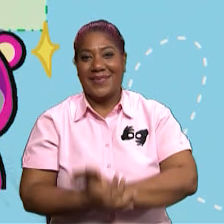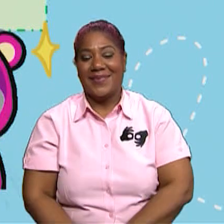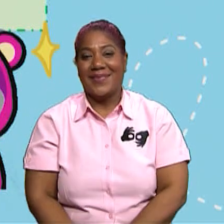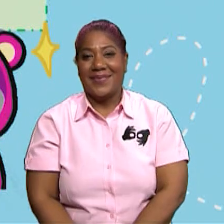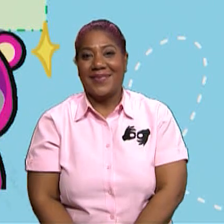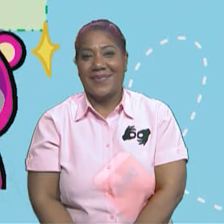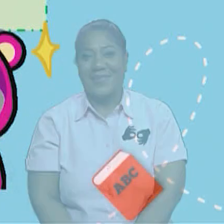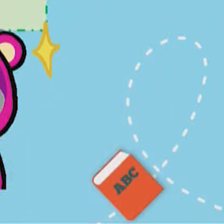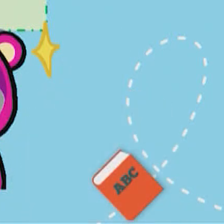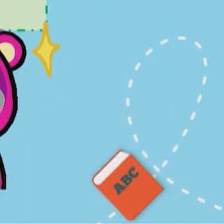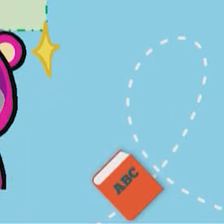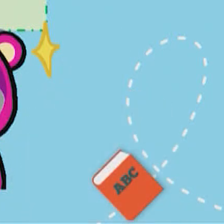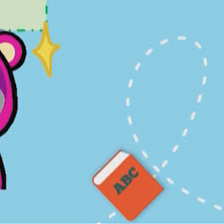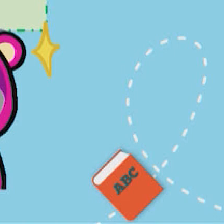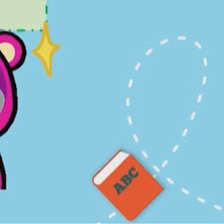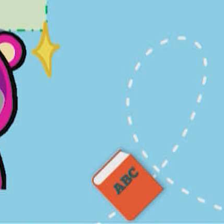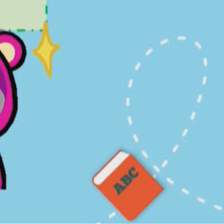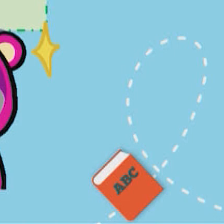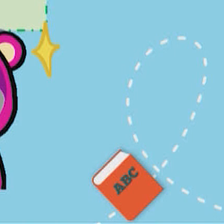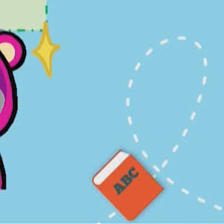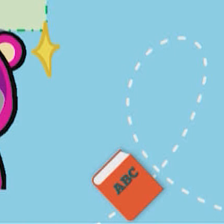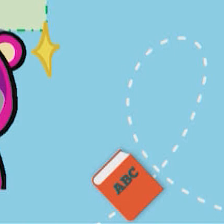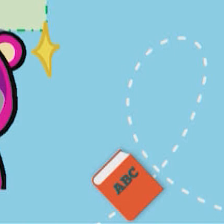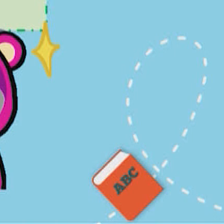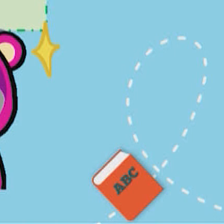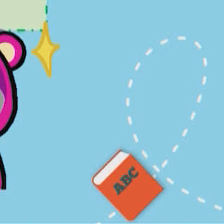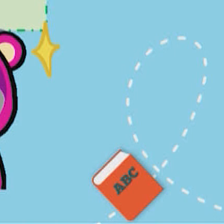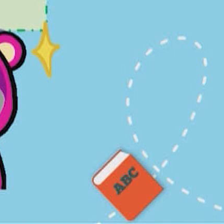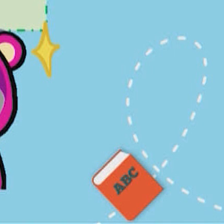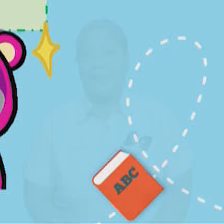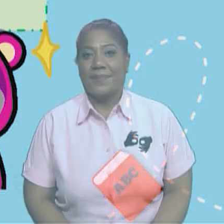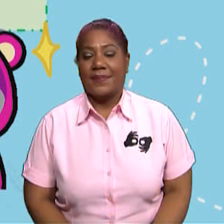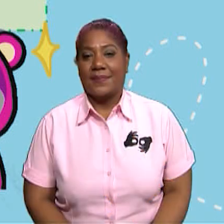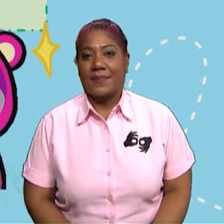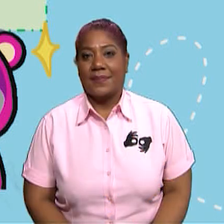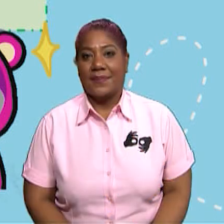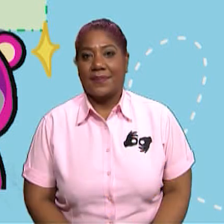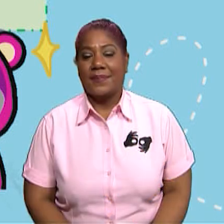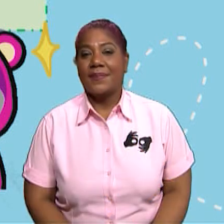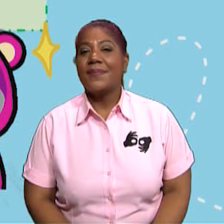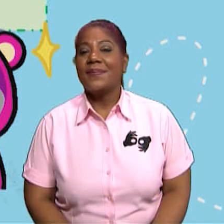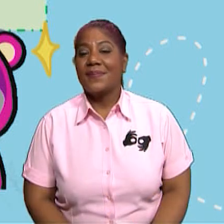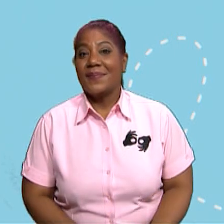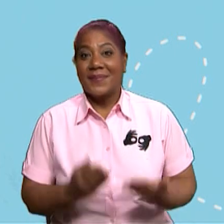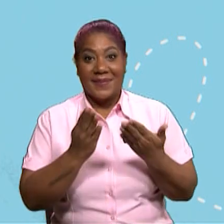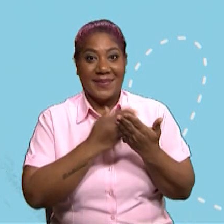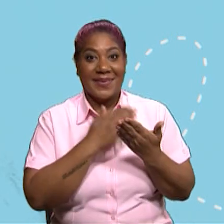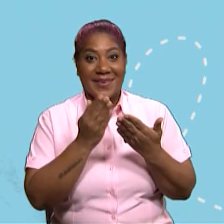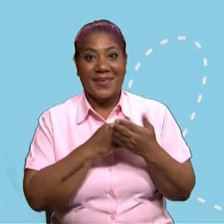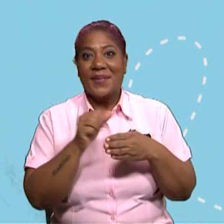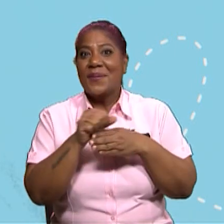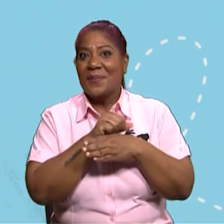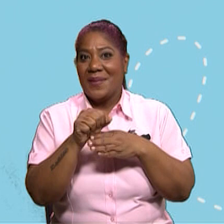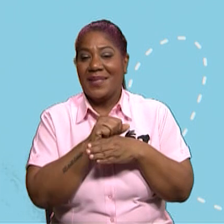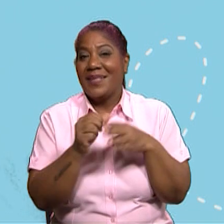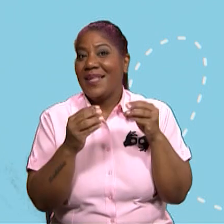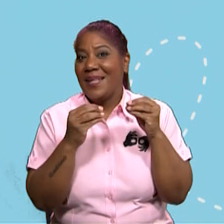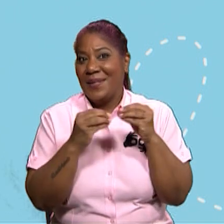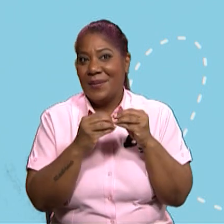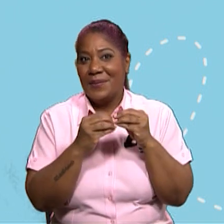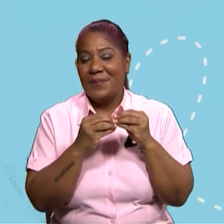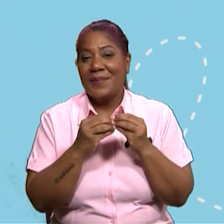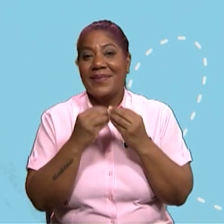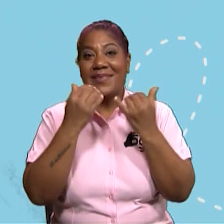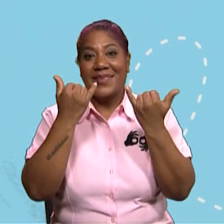pantalla. Muy bien, y pueden practicar con otras que aparecen en su libro de trabajo. Excelente.